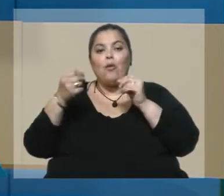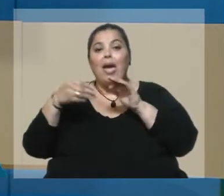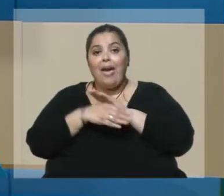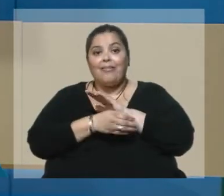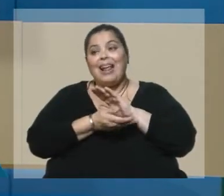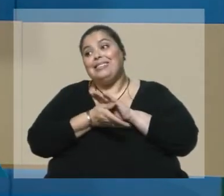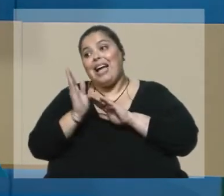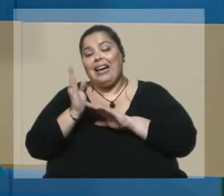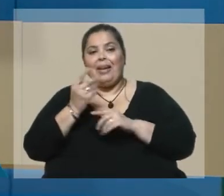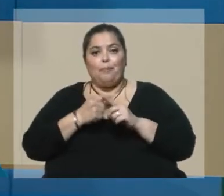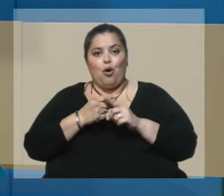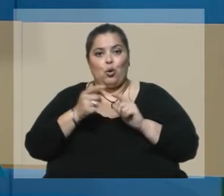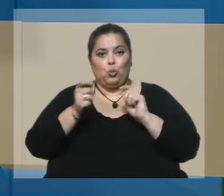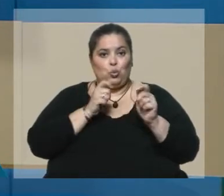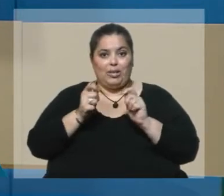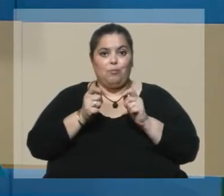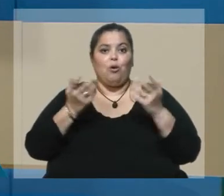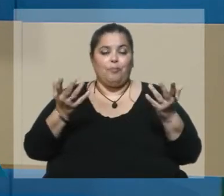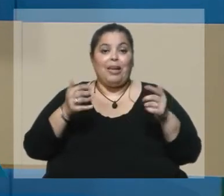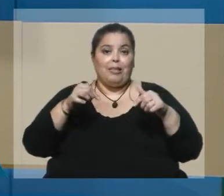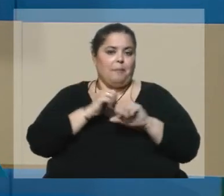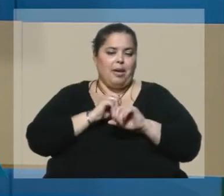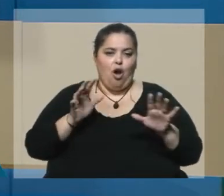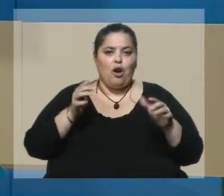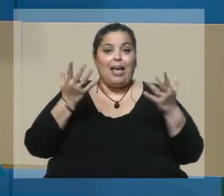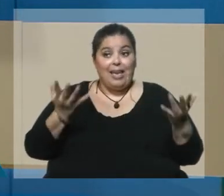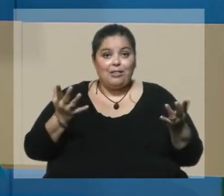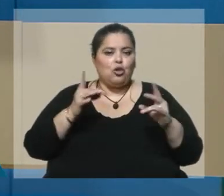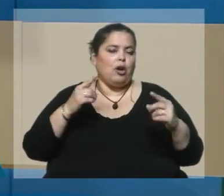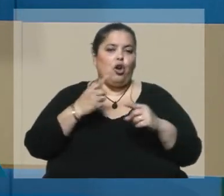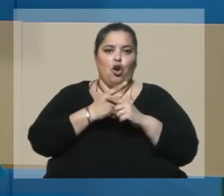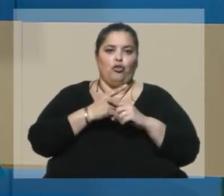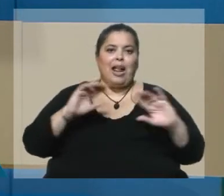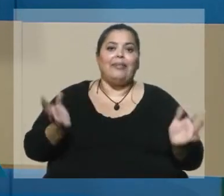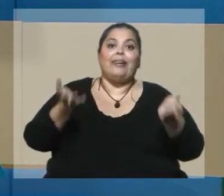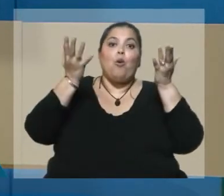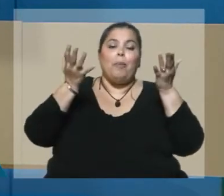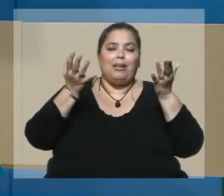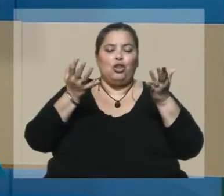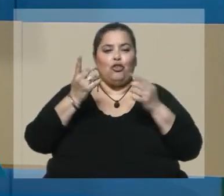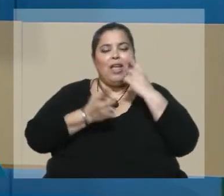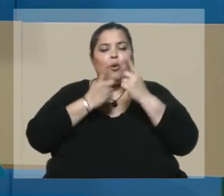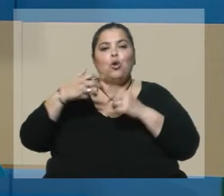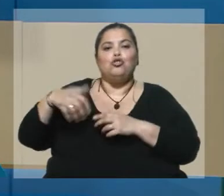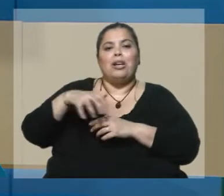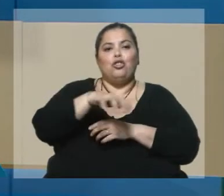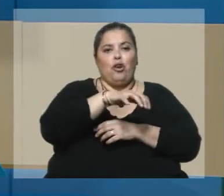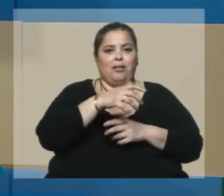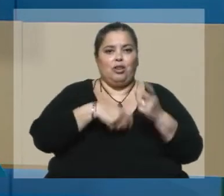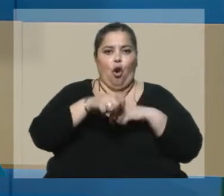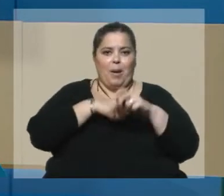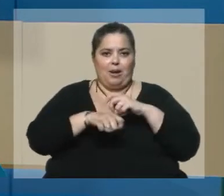turismo y lo que sale por turismo y En definitiva eso atenta contra la recuperación de algunos sectores del comercio y de los servicios